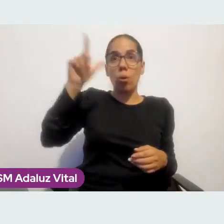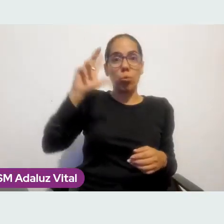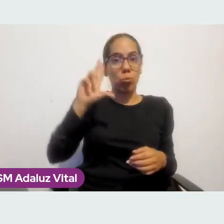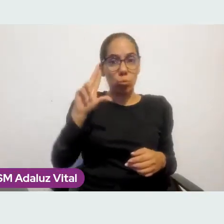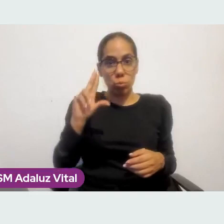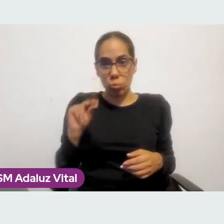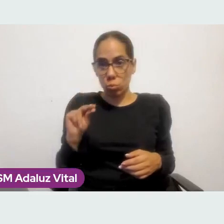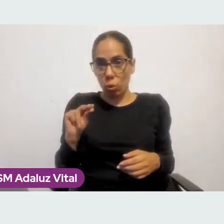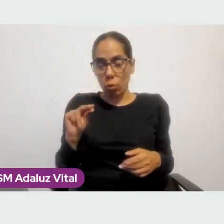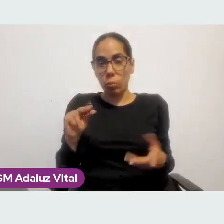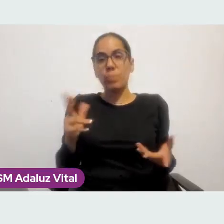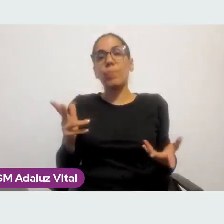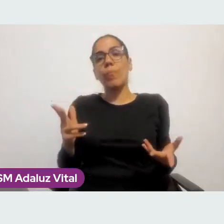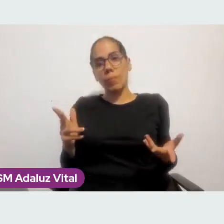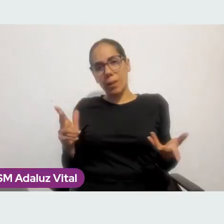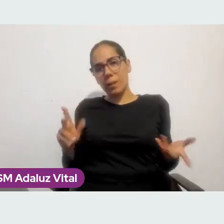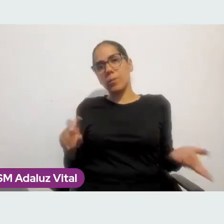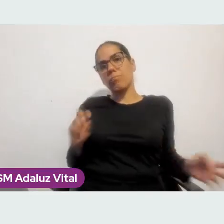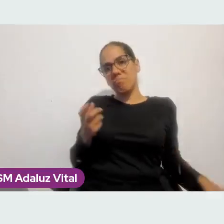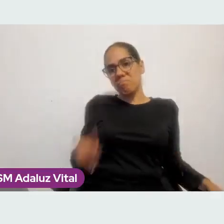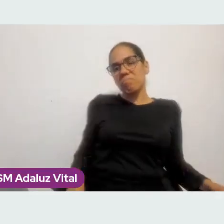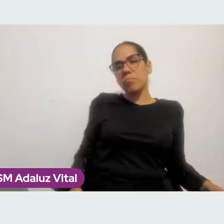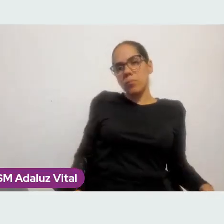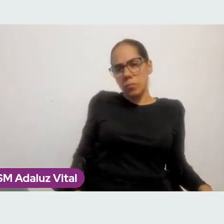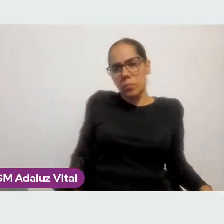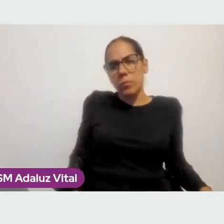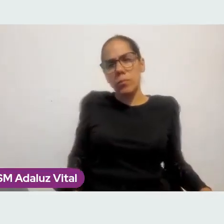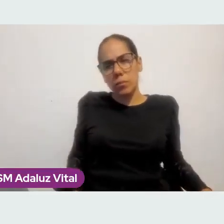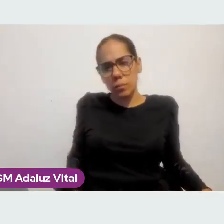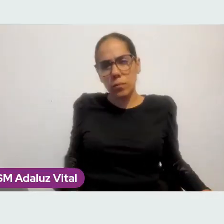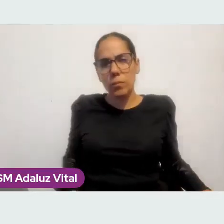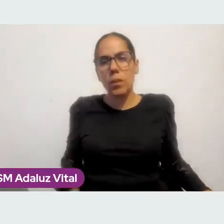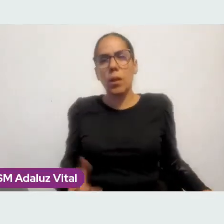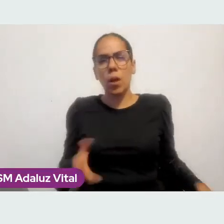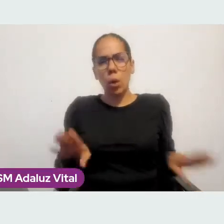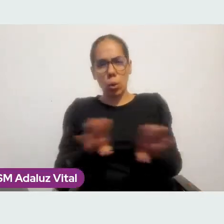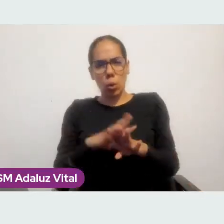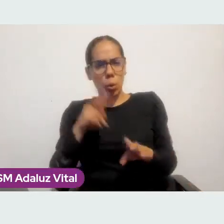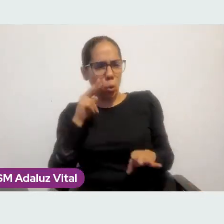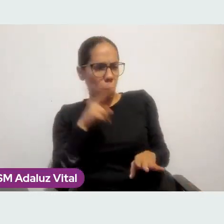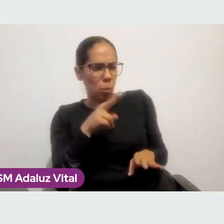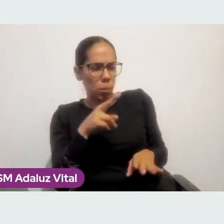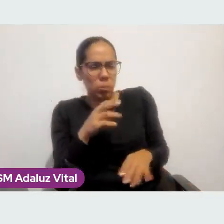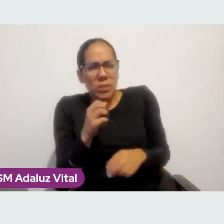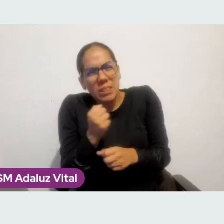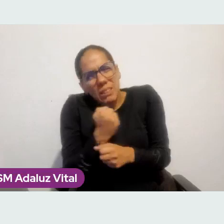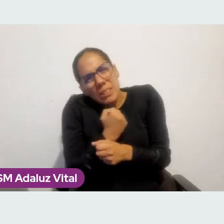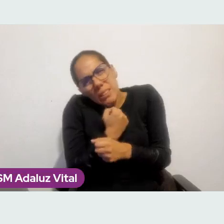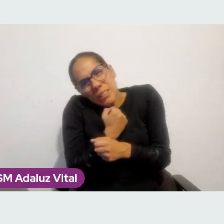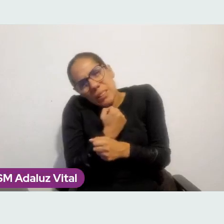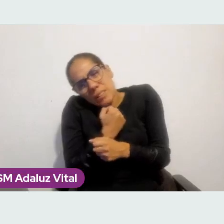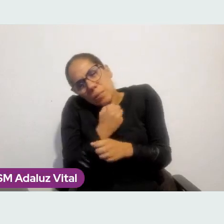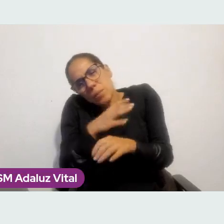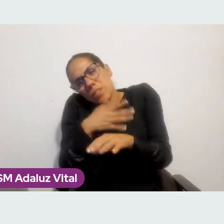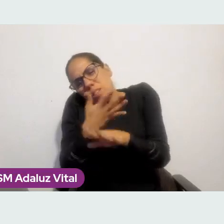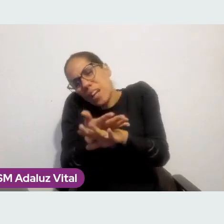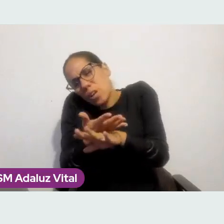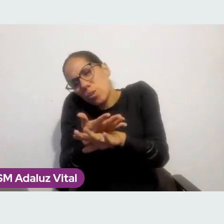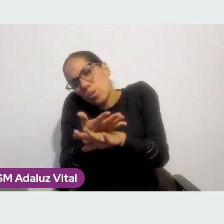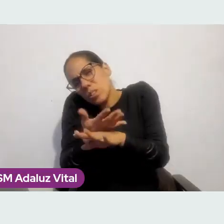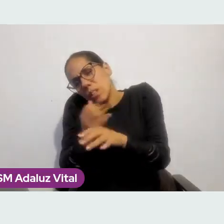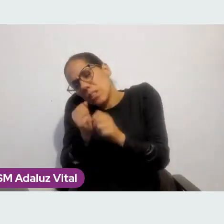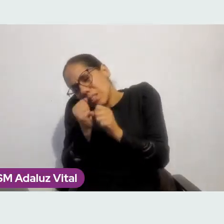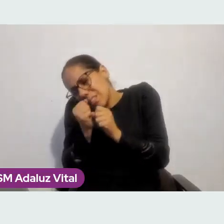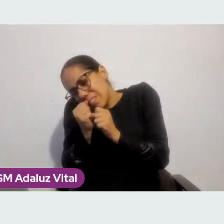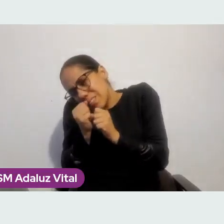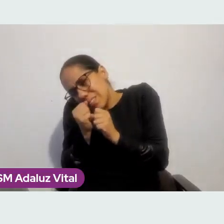y generalmente vamos a encontrar a las personas recostadas en una posición fetal, ¿sí? ¿Qué estamos haciendo? Pues